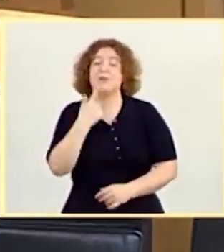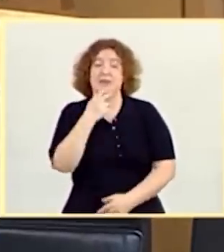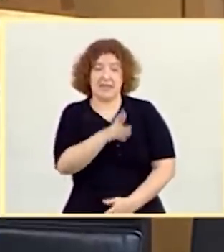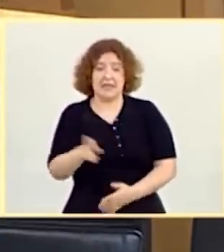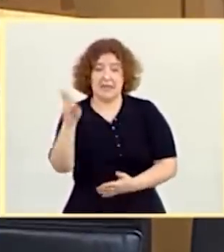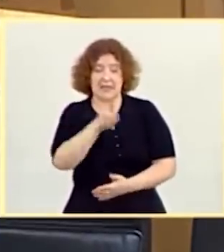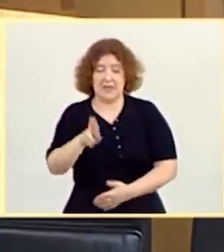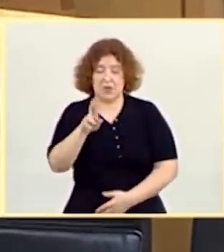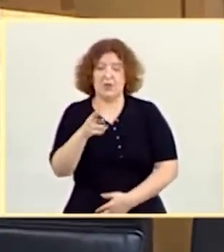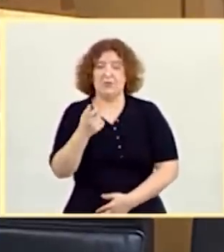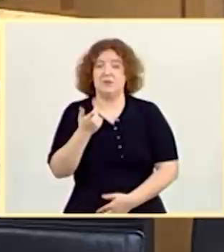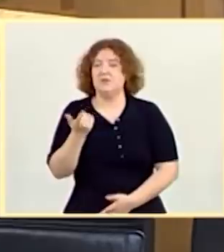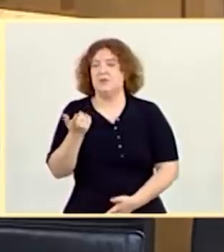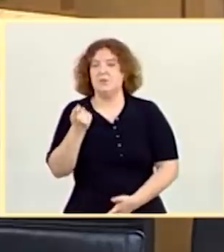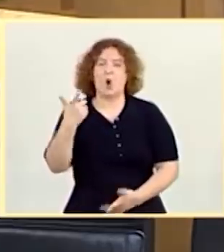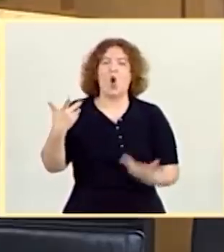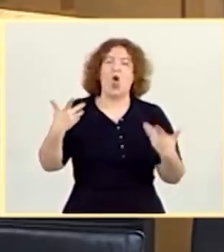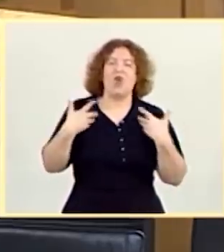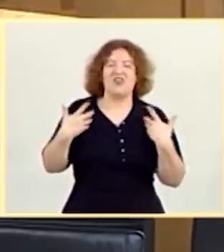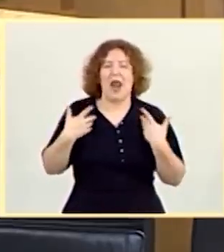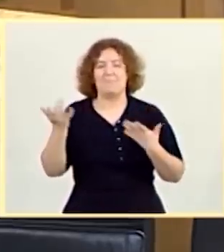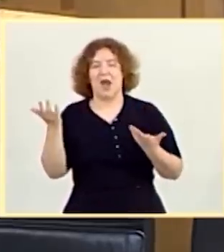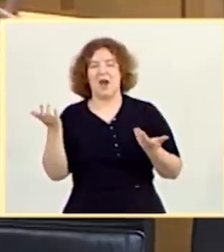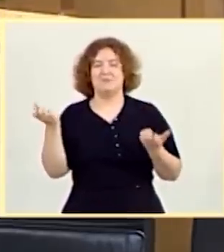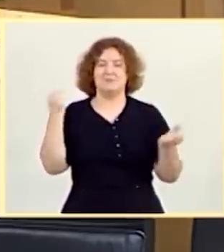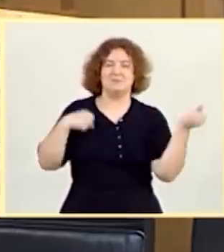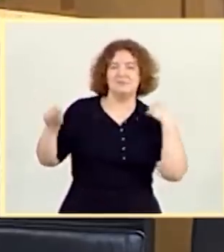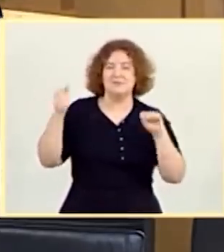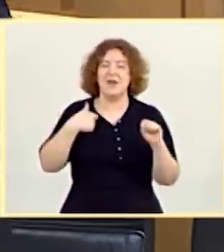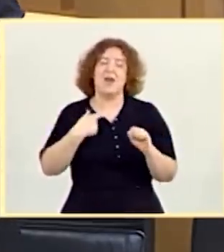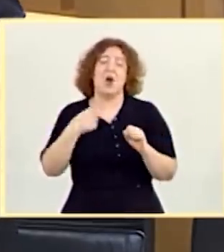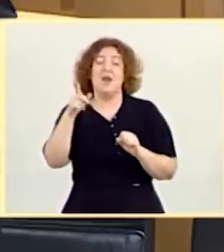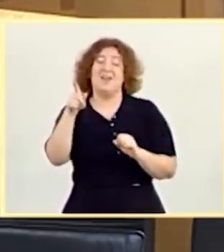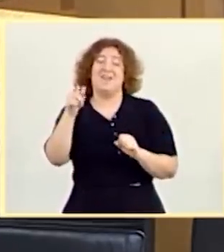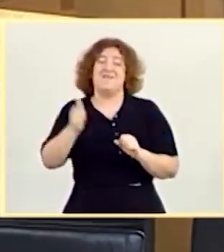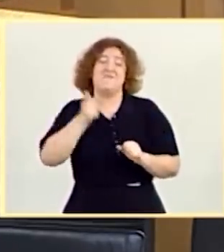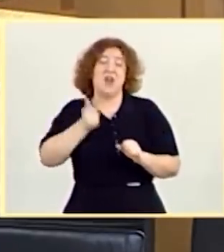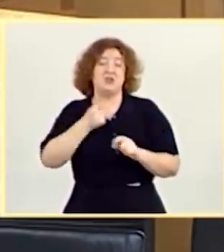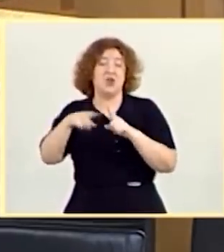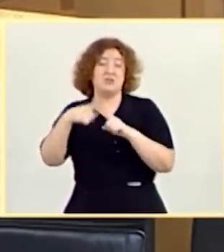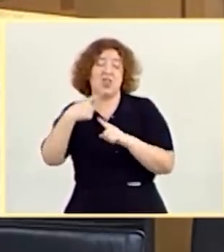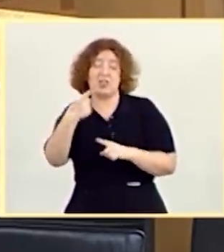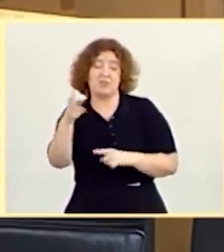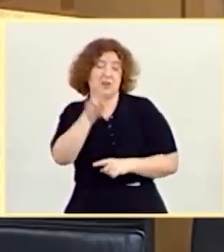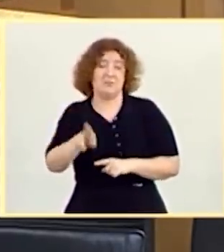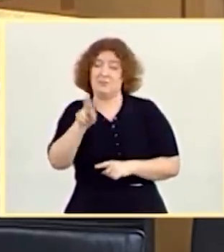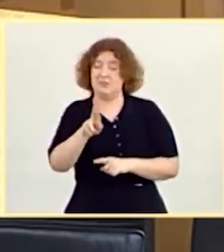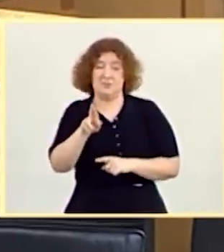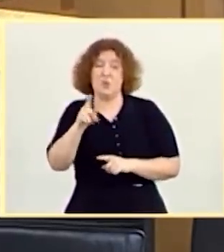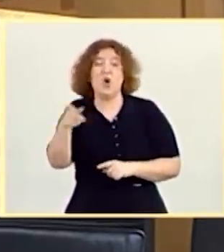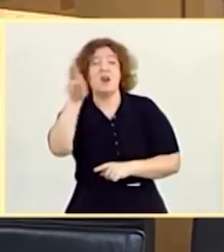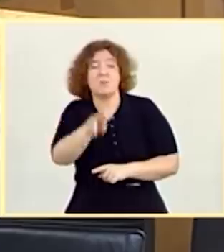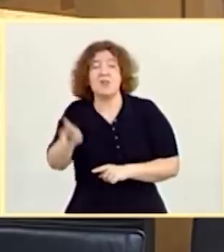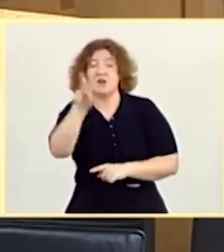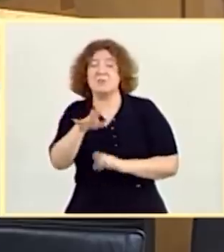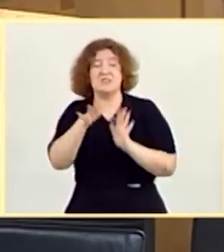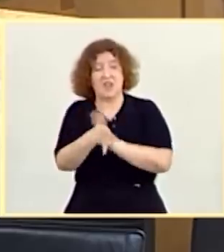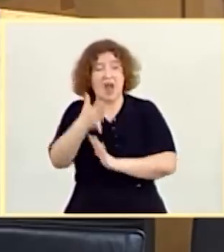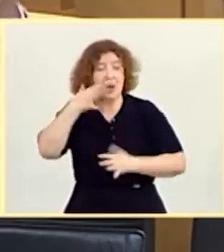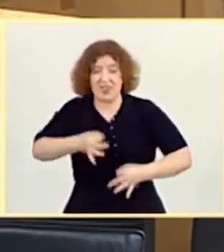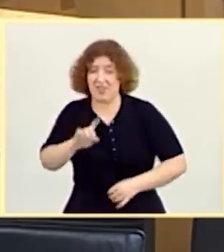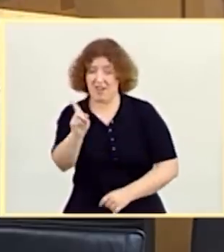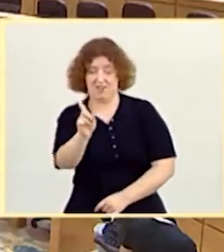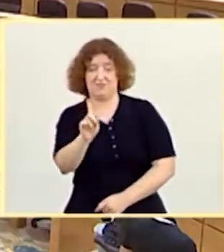ha inmiscuido, ha hecho injerencias en ese sentido. Ojo, como hemos dicho anteriormente, en el artículo 404 del Código Penal se conceptúa